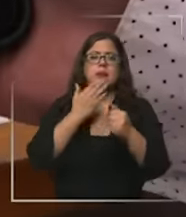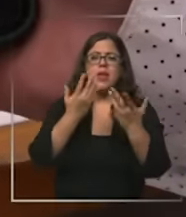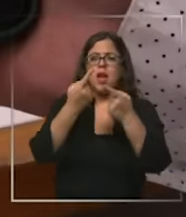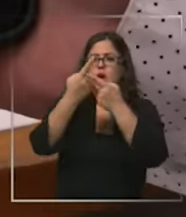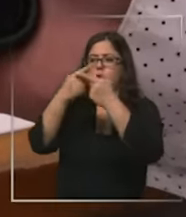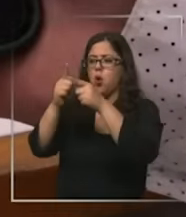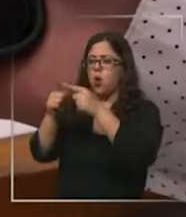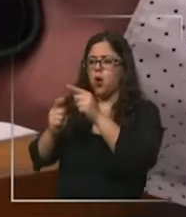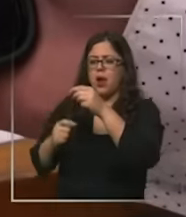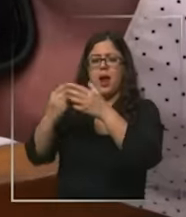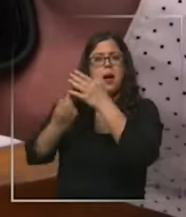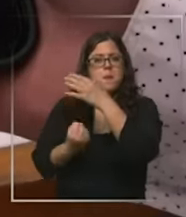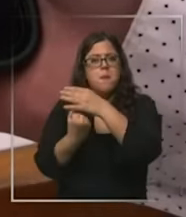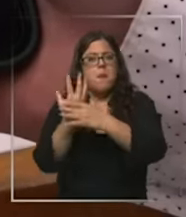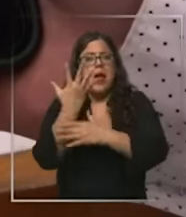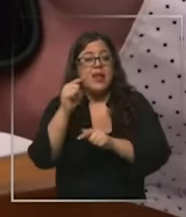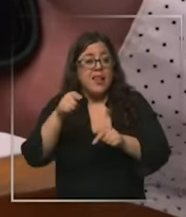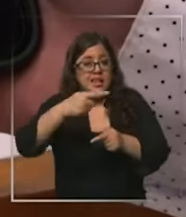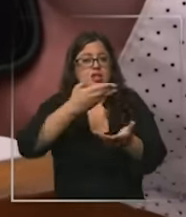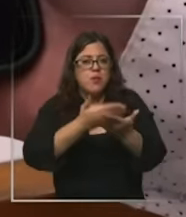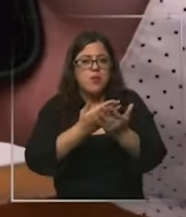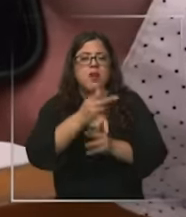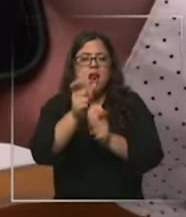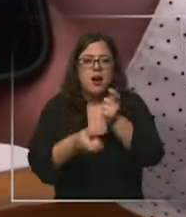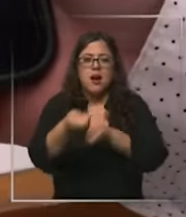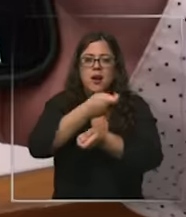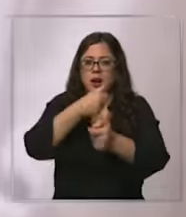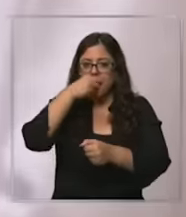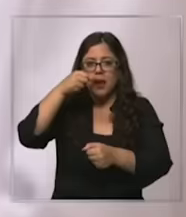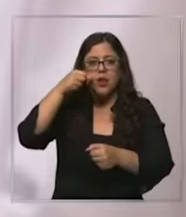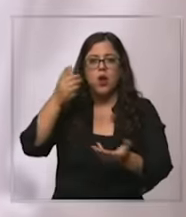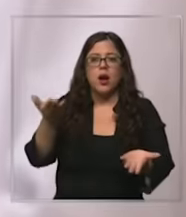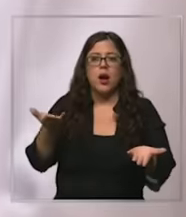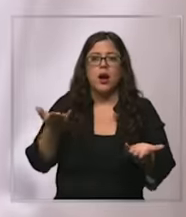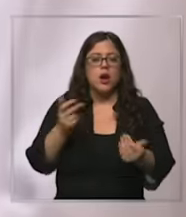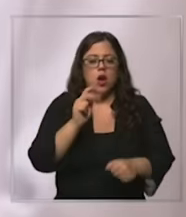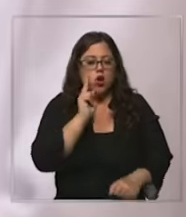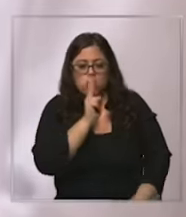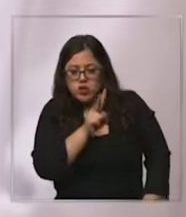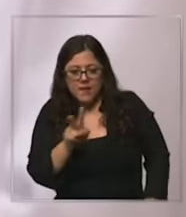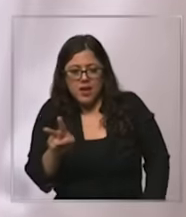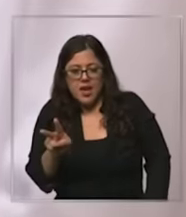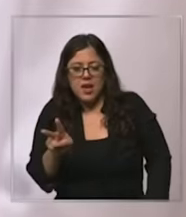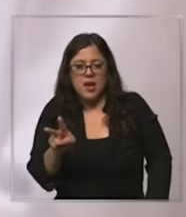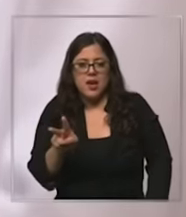zona. Eso es lo que aprovechan los narcotraficantes. No se ve porque se